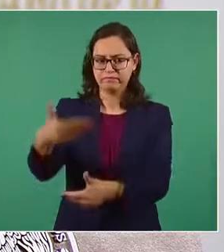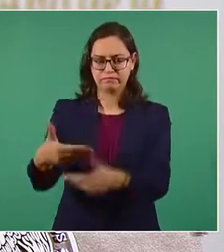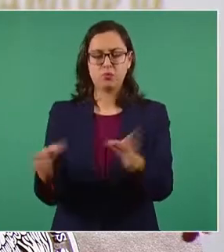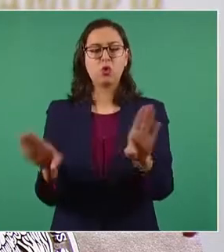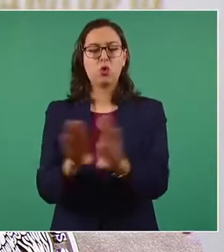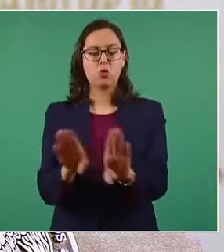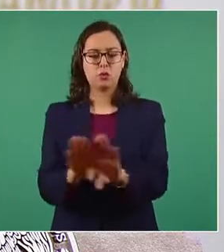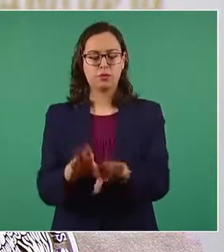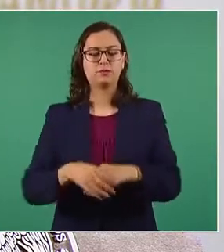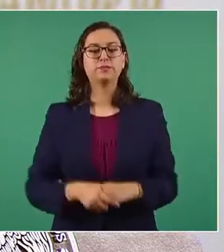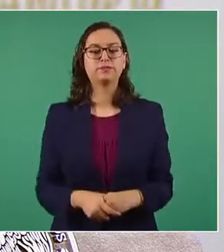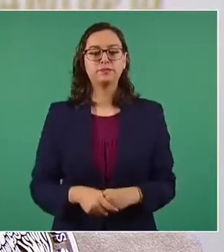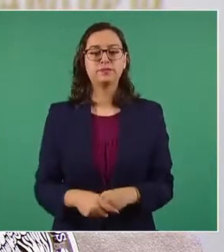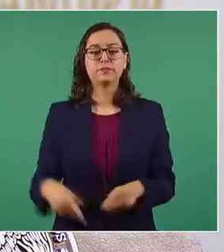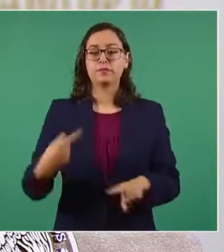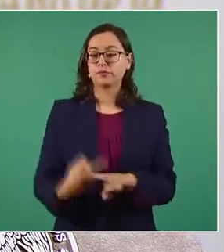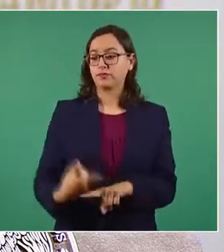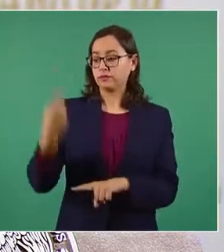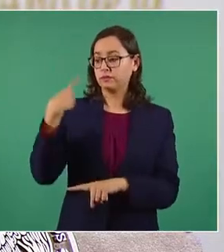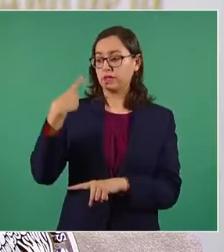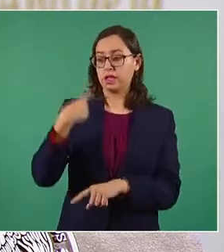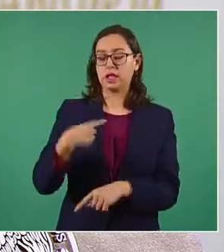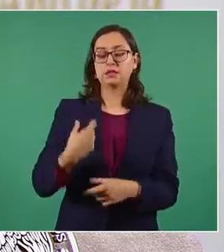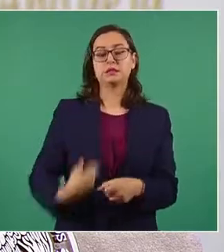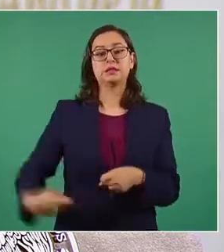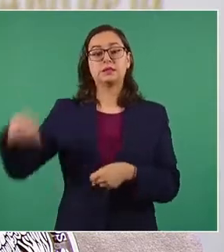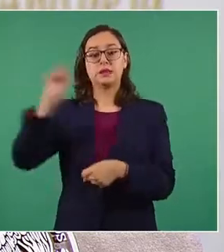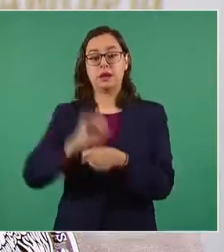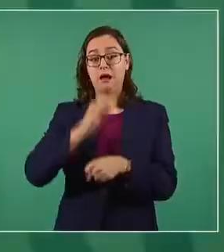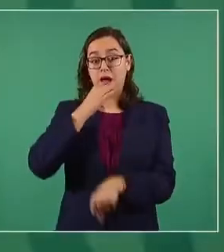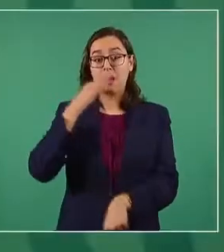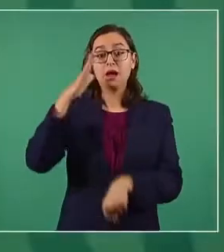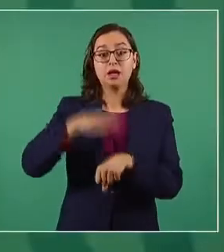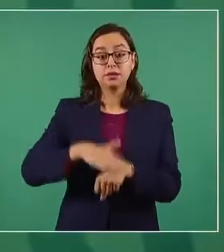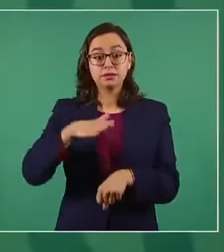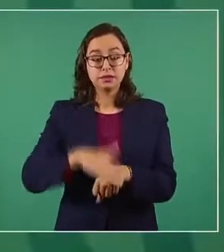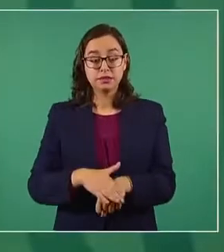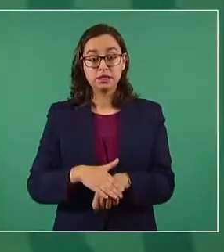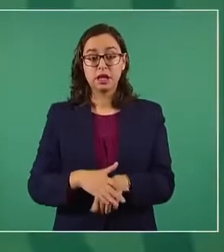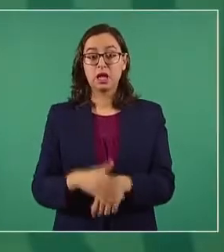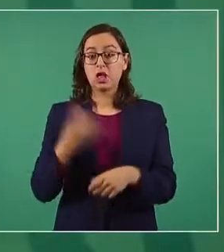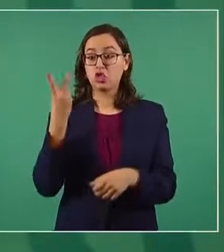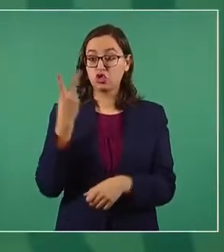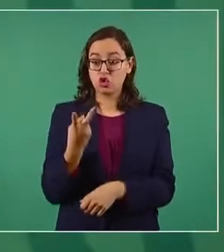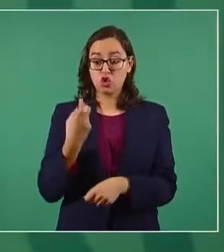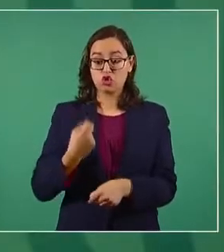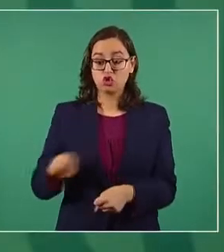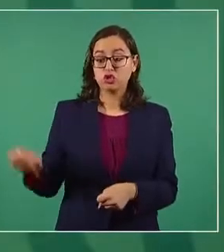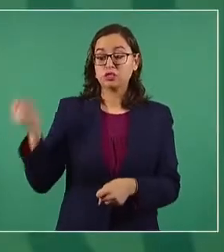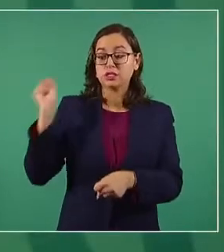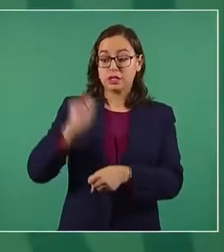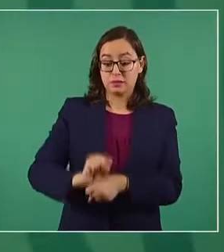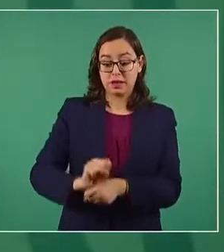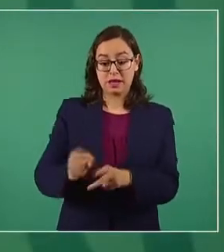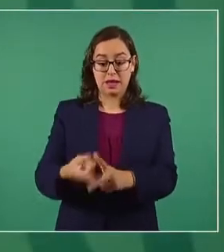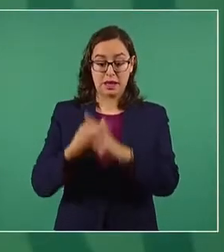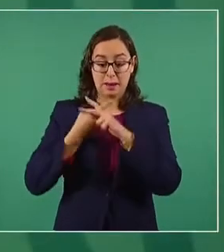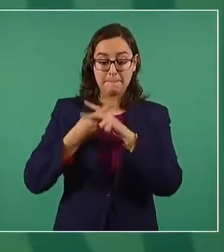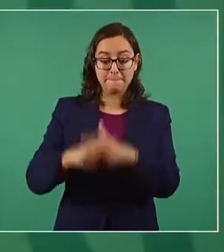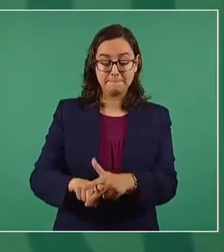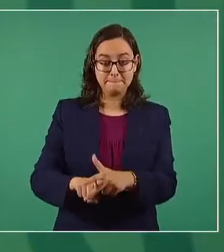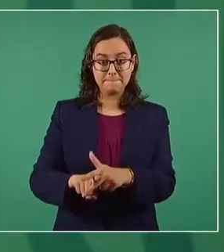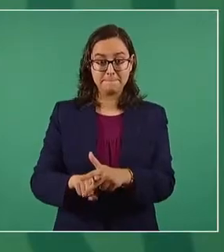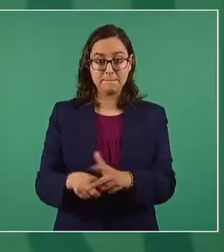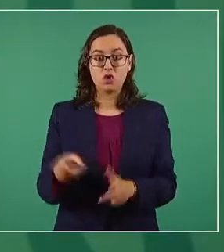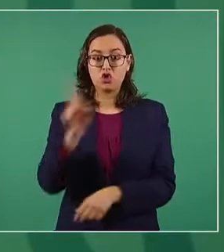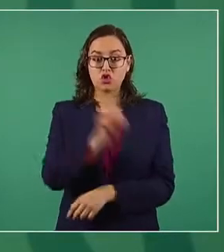pasada mencioné aquí que llevábamos 2 semanas consecutivas en las que a la apertura de la semana epidemiológica